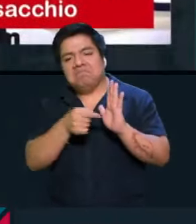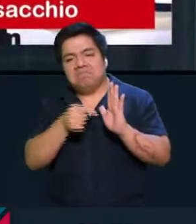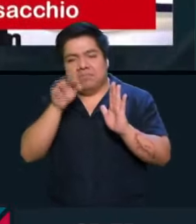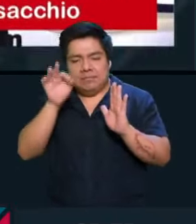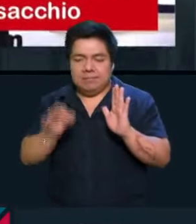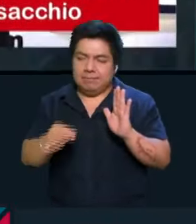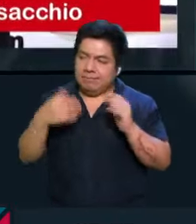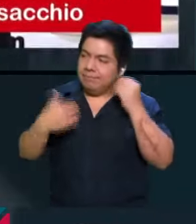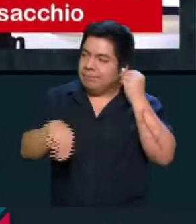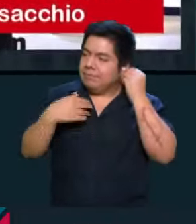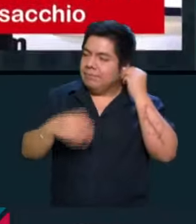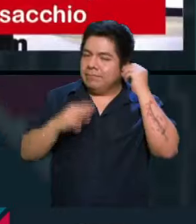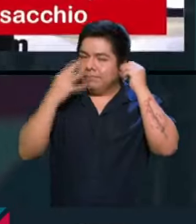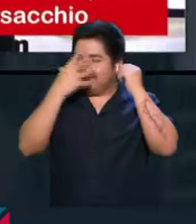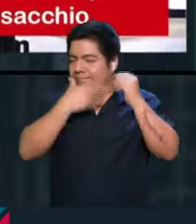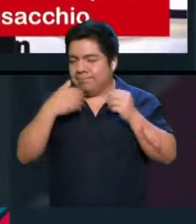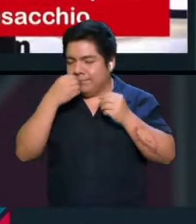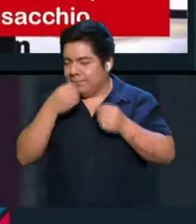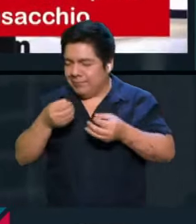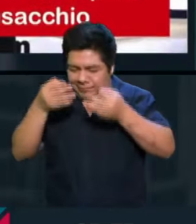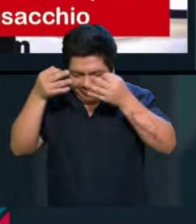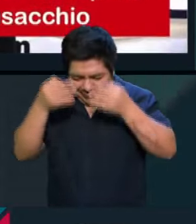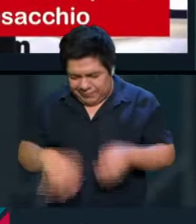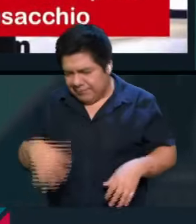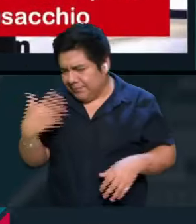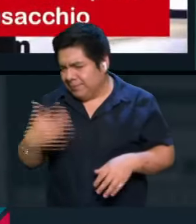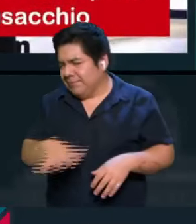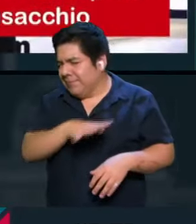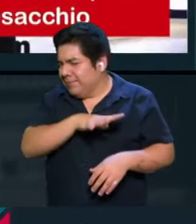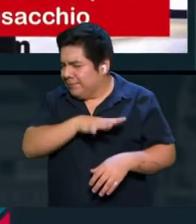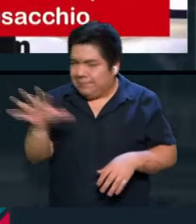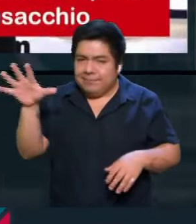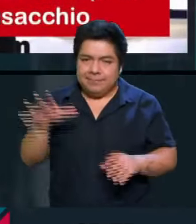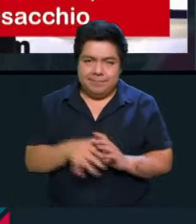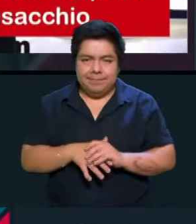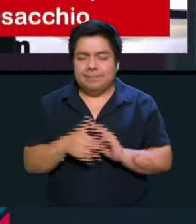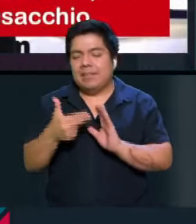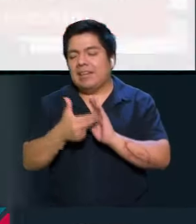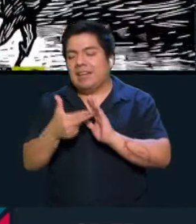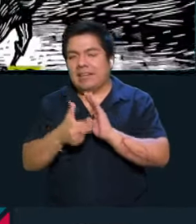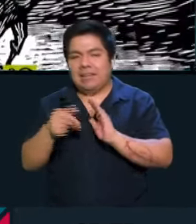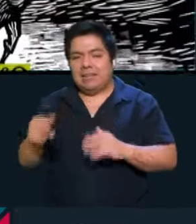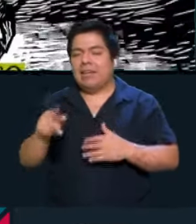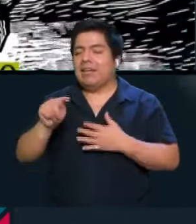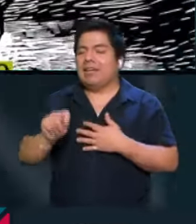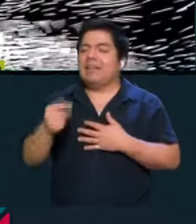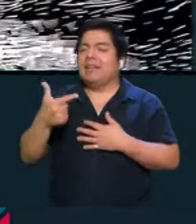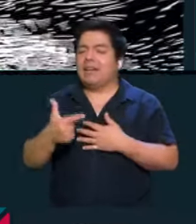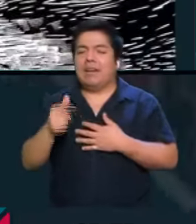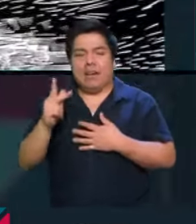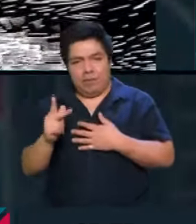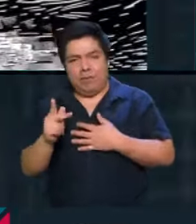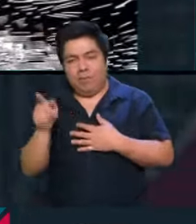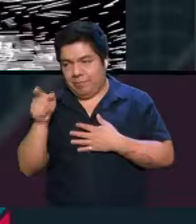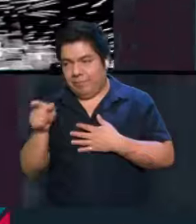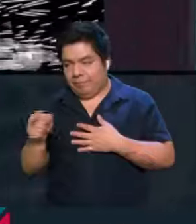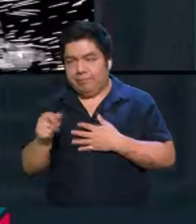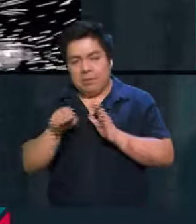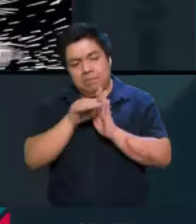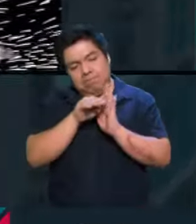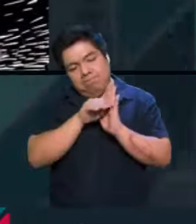verdad, maravillosa, impresionante, del taller de la gráfica popular. Un catálogo que ha